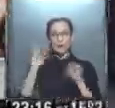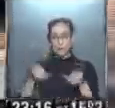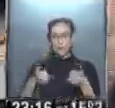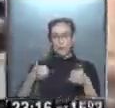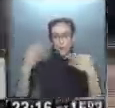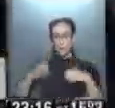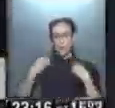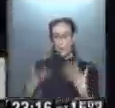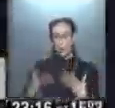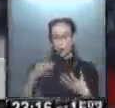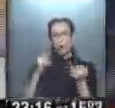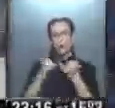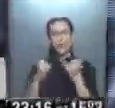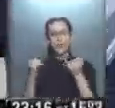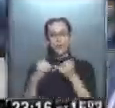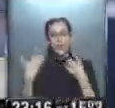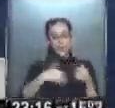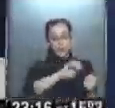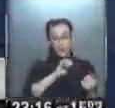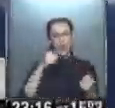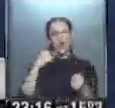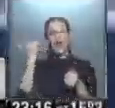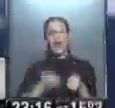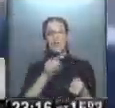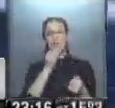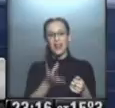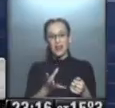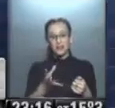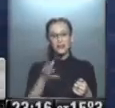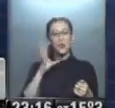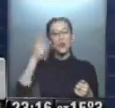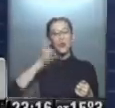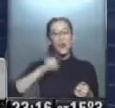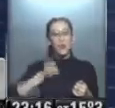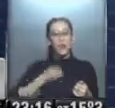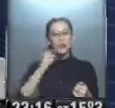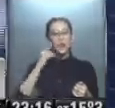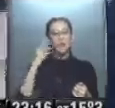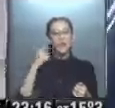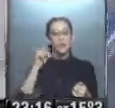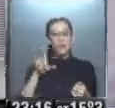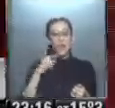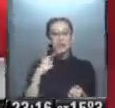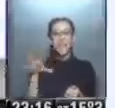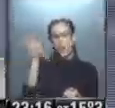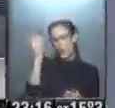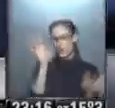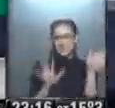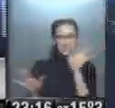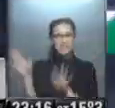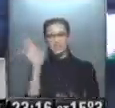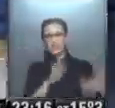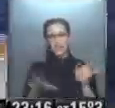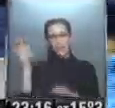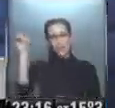mediodía. Trasladado a tribunales, donde prestó declaración ante el juez Ariel Lijo. Dijo que tiene un recuerdo borroso de lo